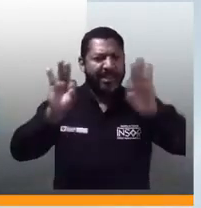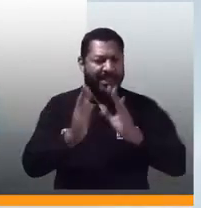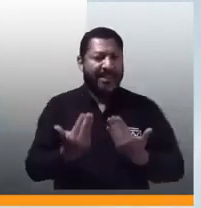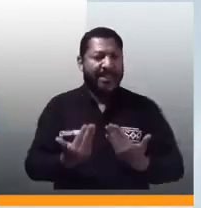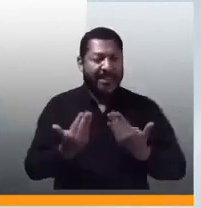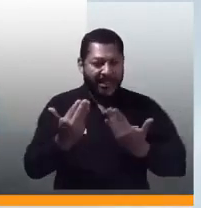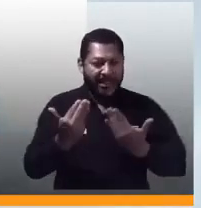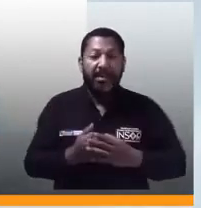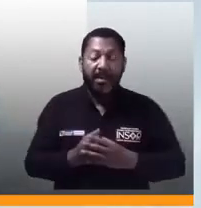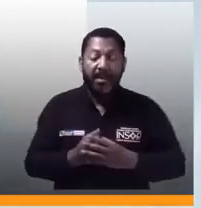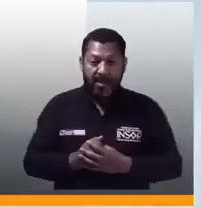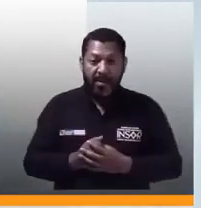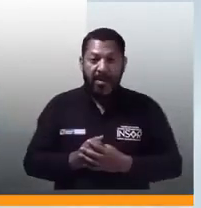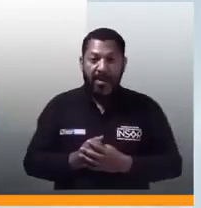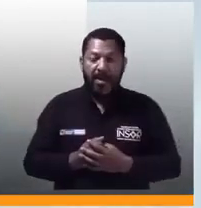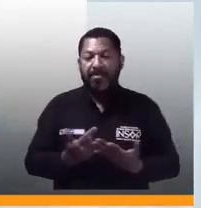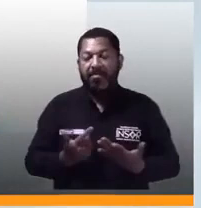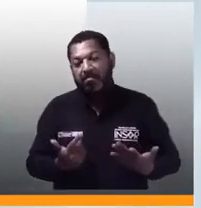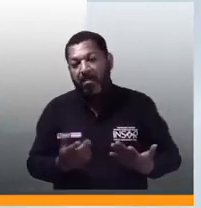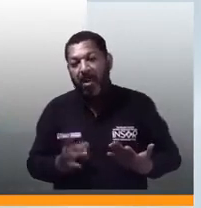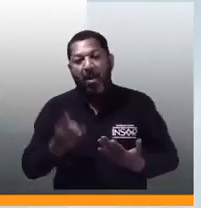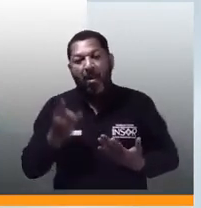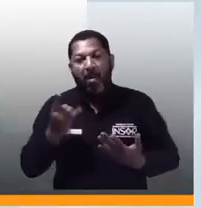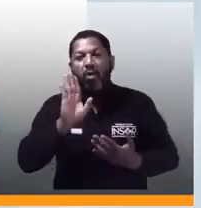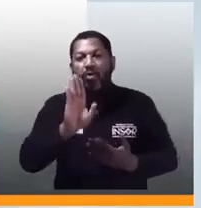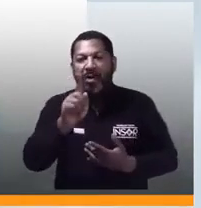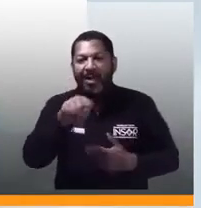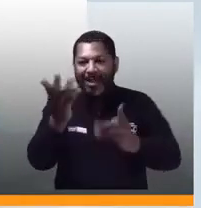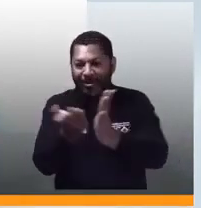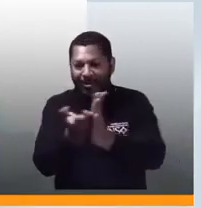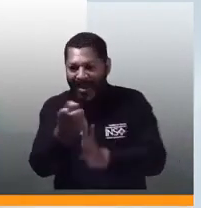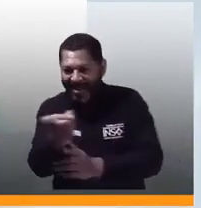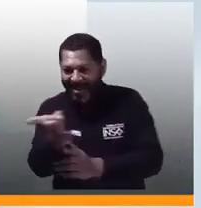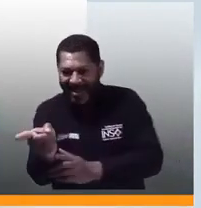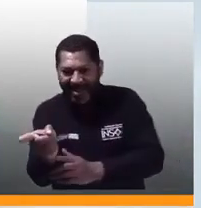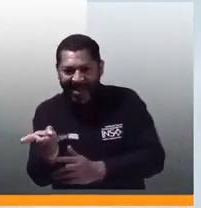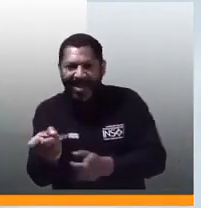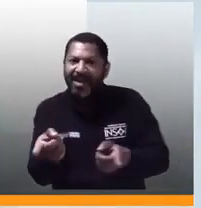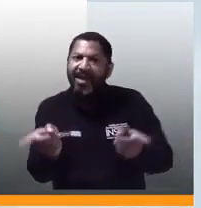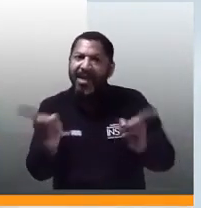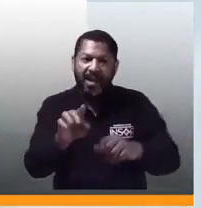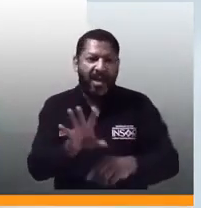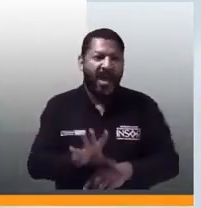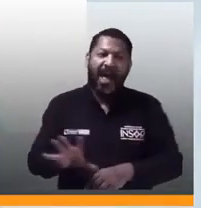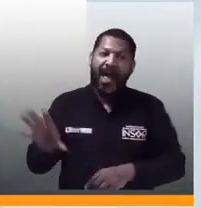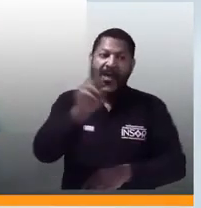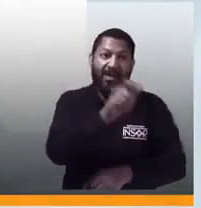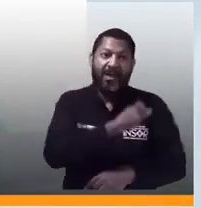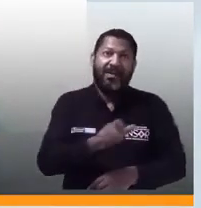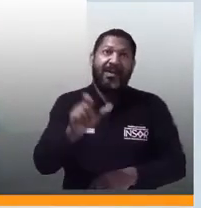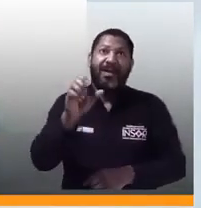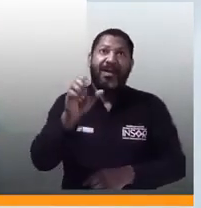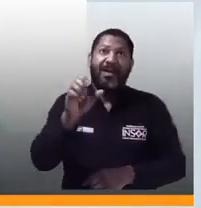fundamental. No solamente para entre los estudiantes, sino debería ser para todos los ciudadanos.